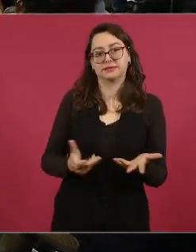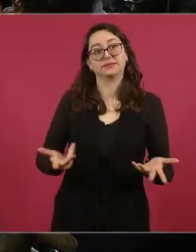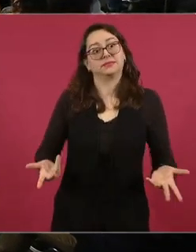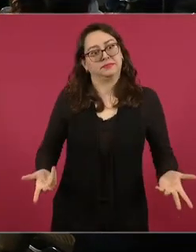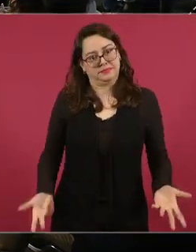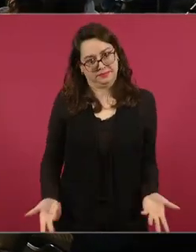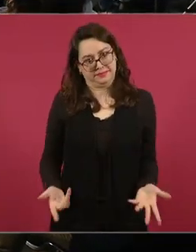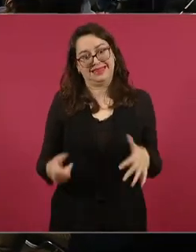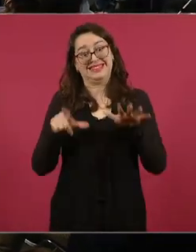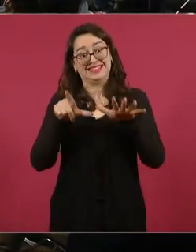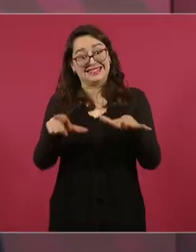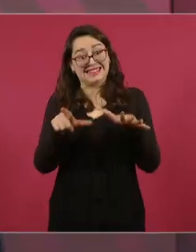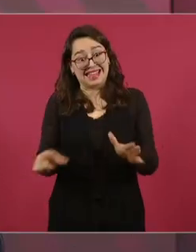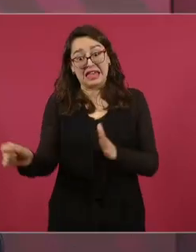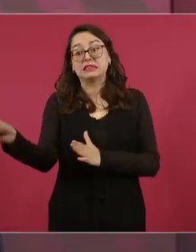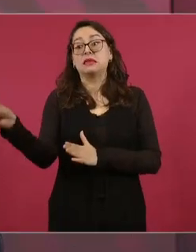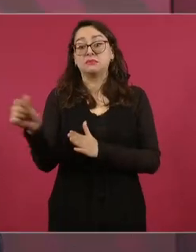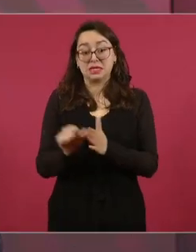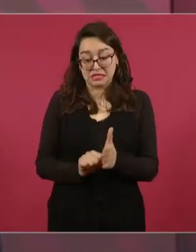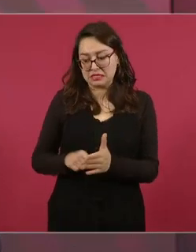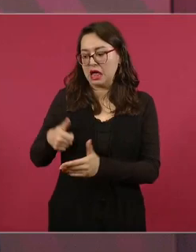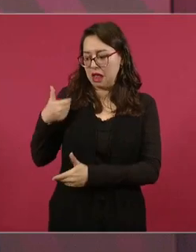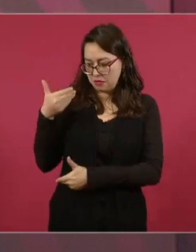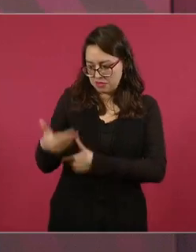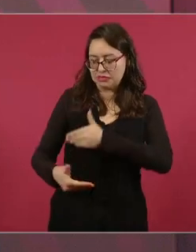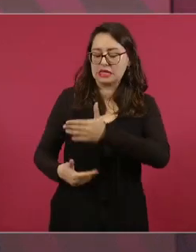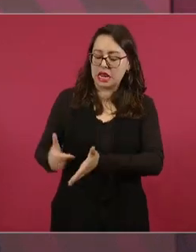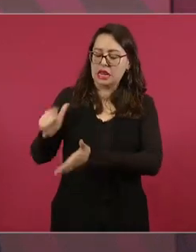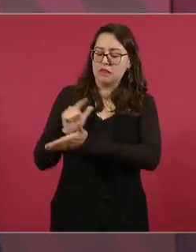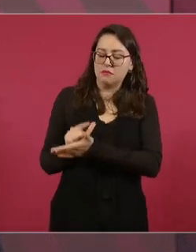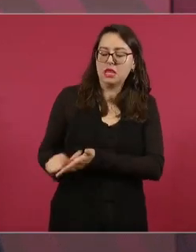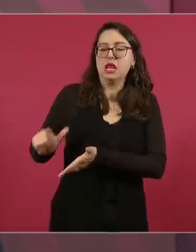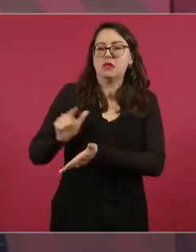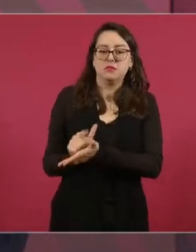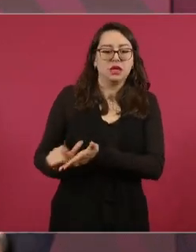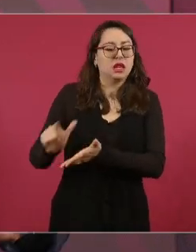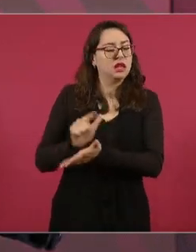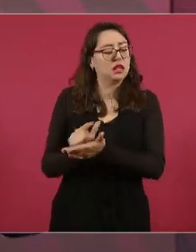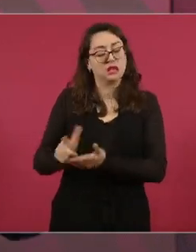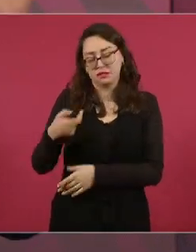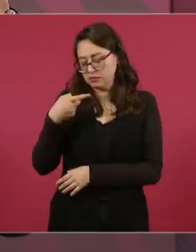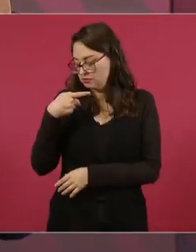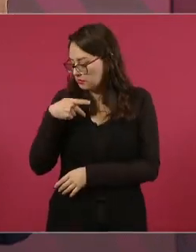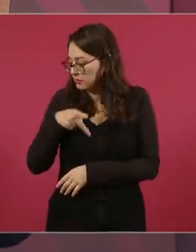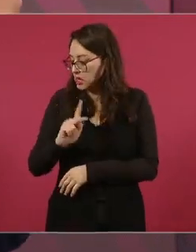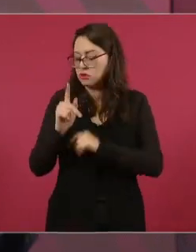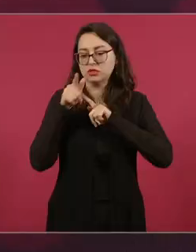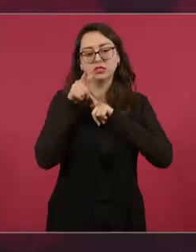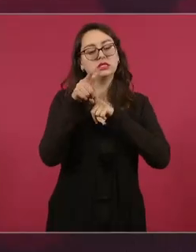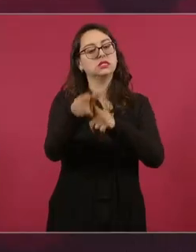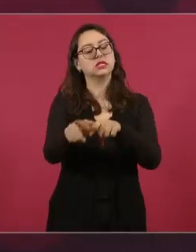avanzado, pero no terminamos. unas resistencias